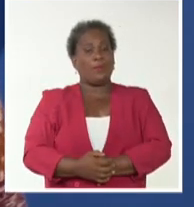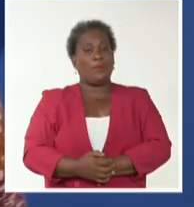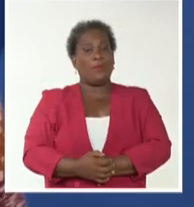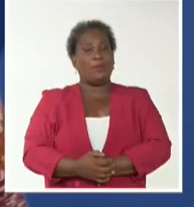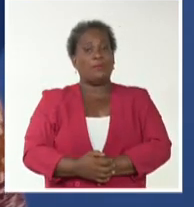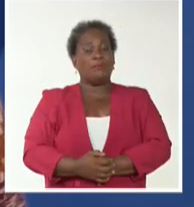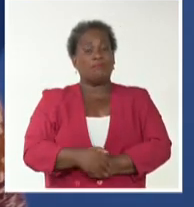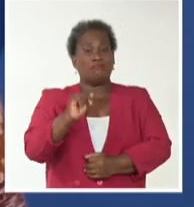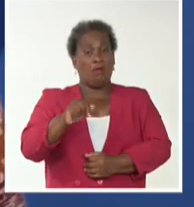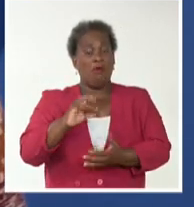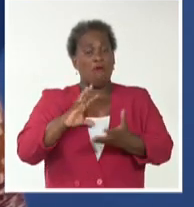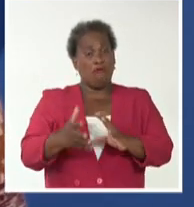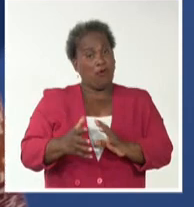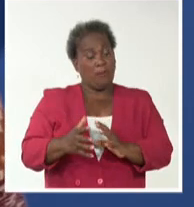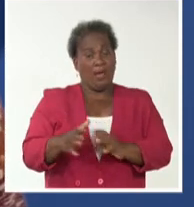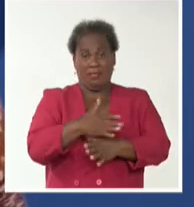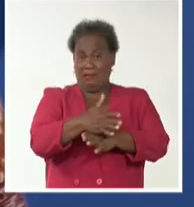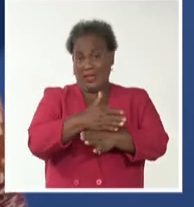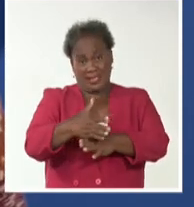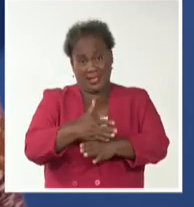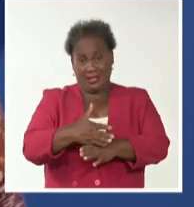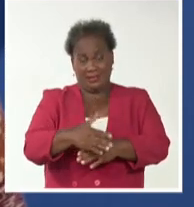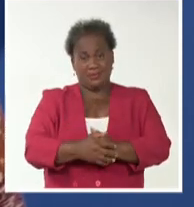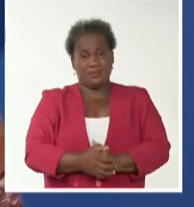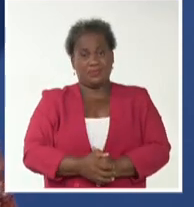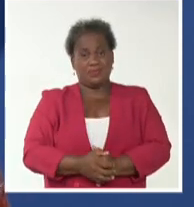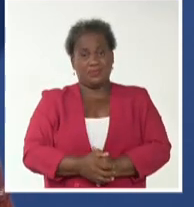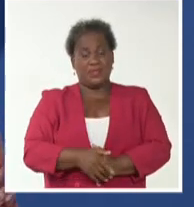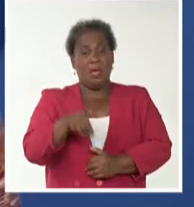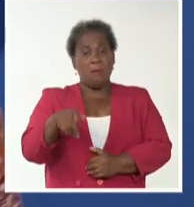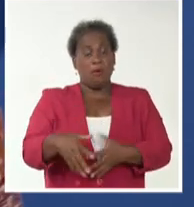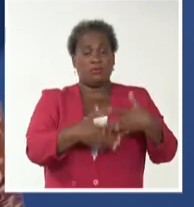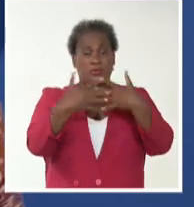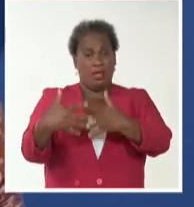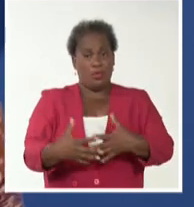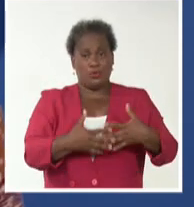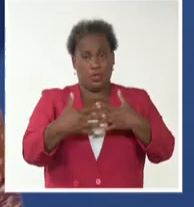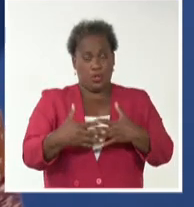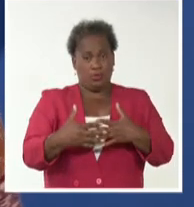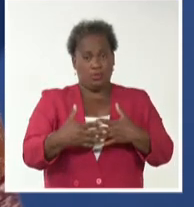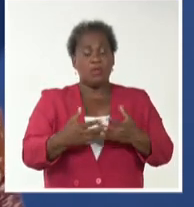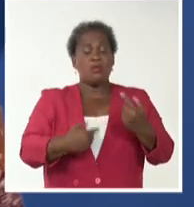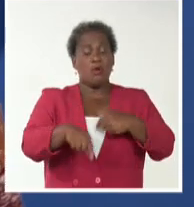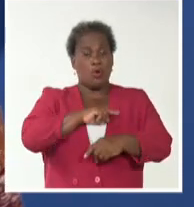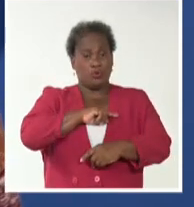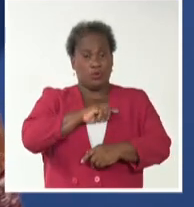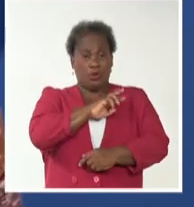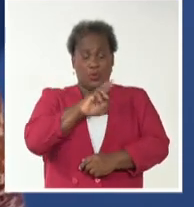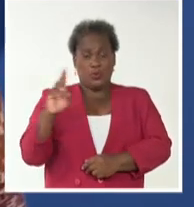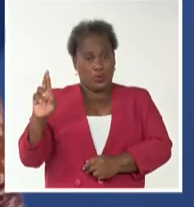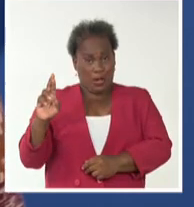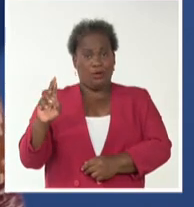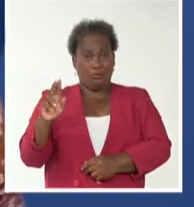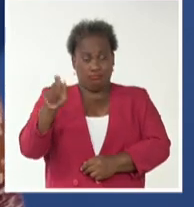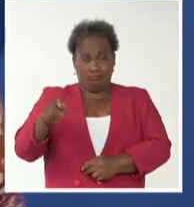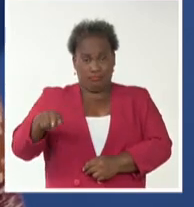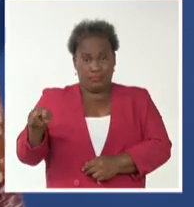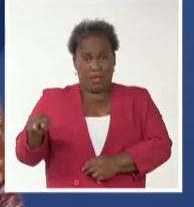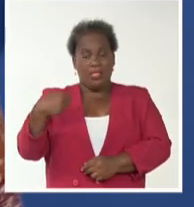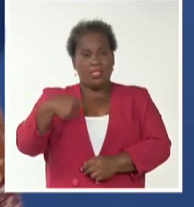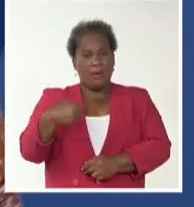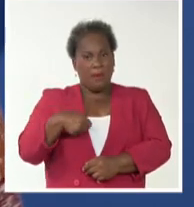por métodos no convencionales, por el imperio y por la contrarrevolución, debemos estar